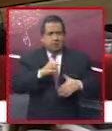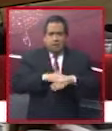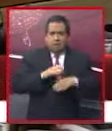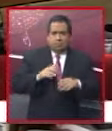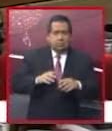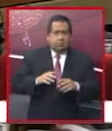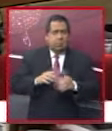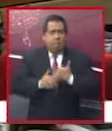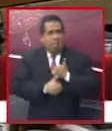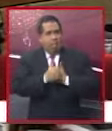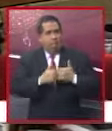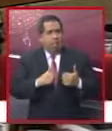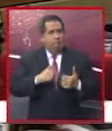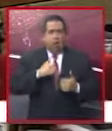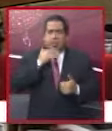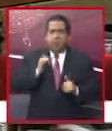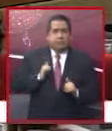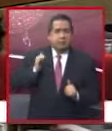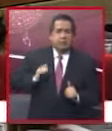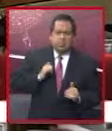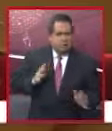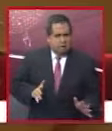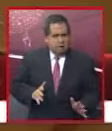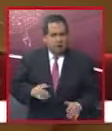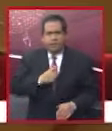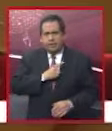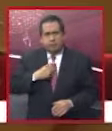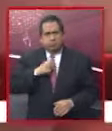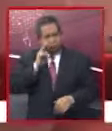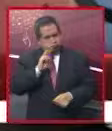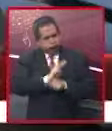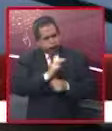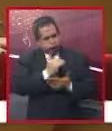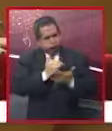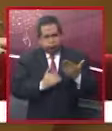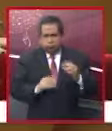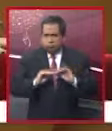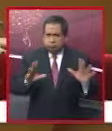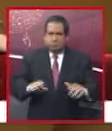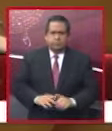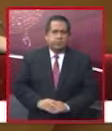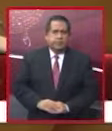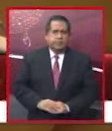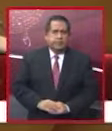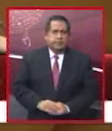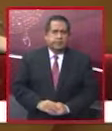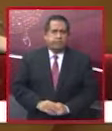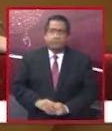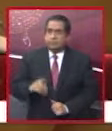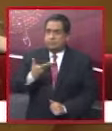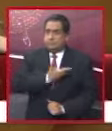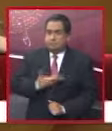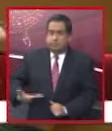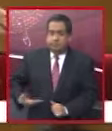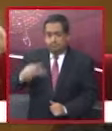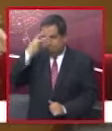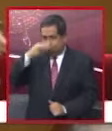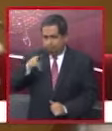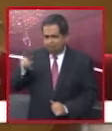situación de competencia y de ventaja. Claro que hay que analizarlo. Que el presidente de